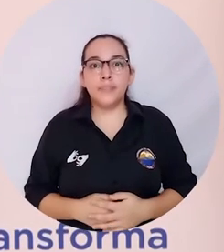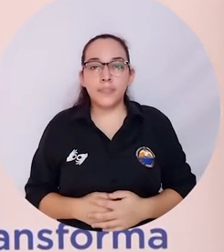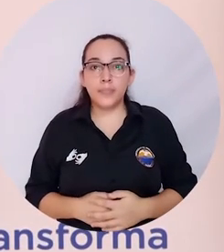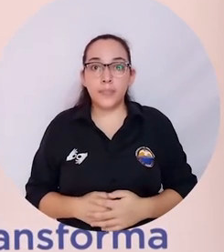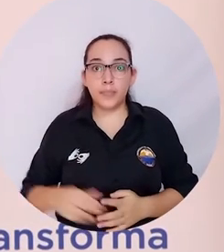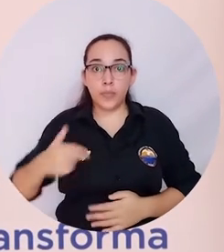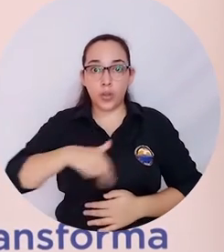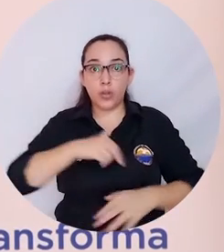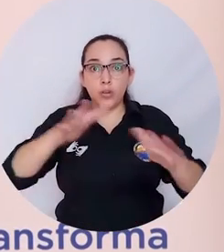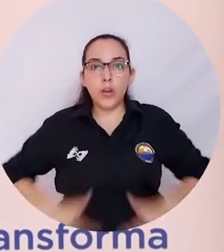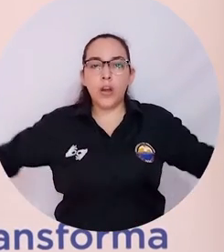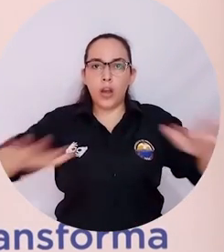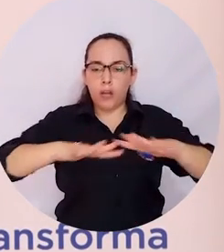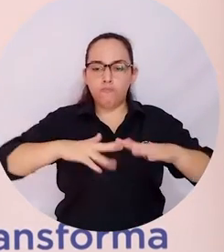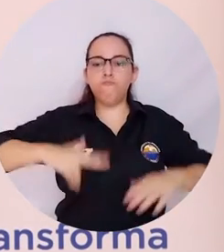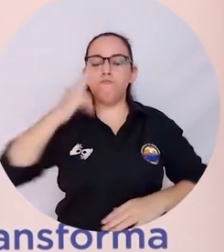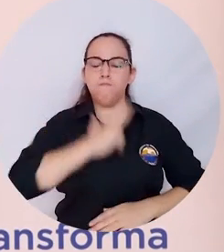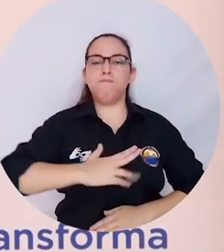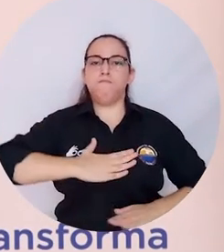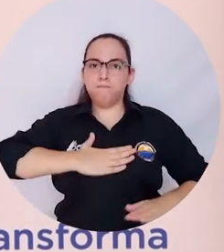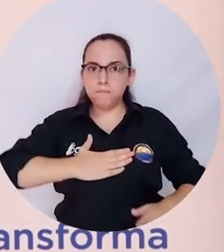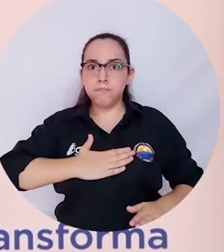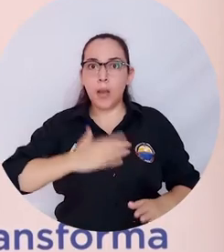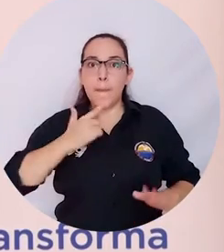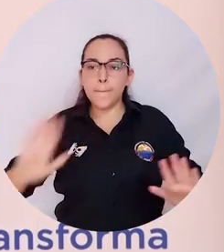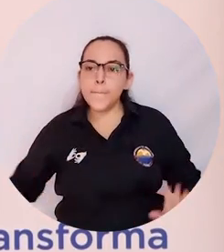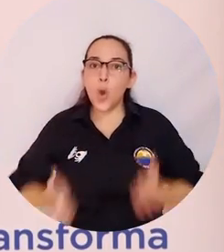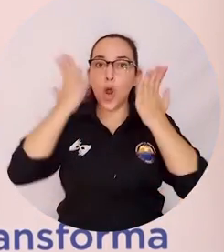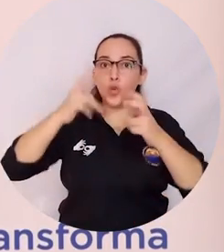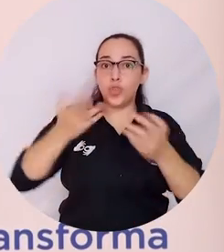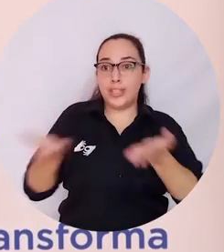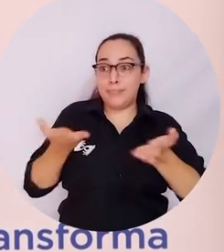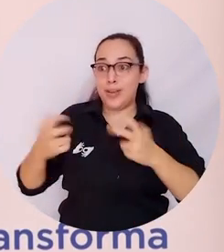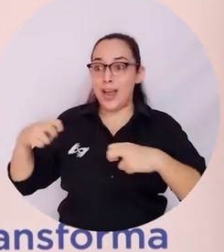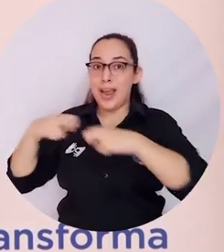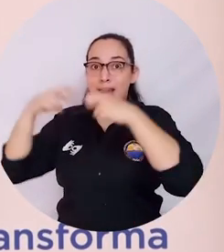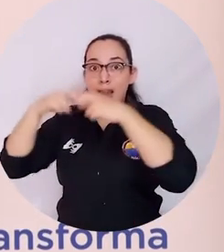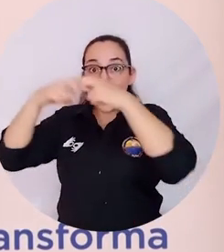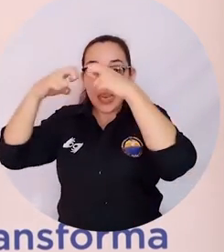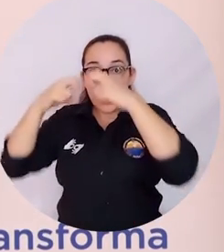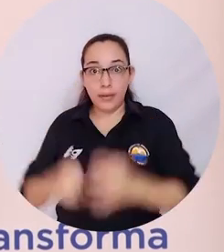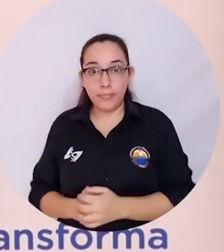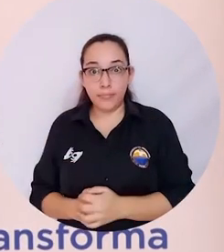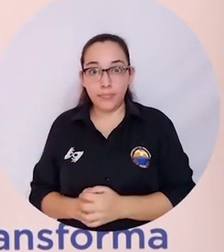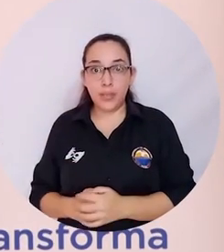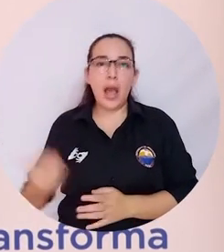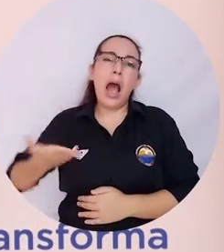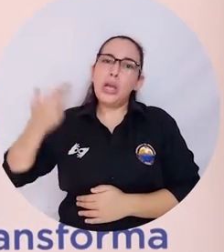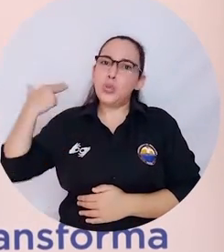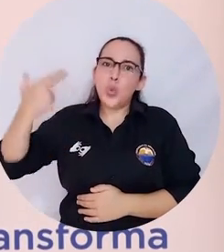región con el firme compromiso de mejorar la calidad de energía, del servicio de energía, que históricamente nunca ha sido